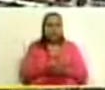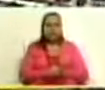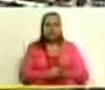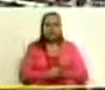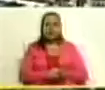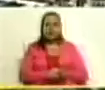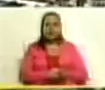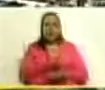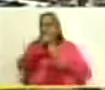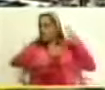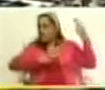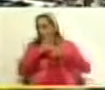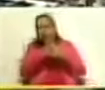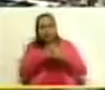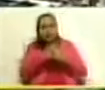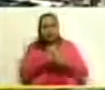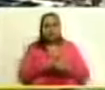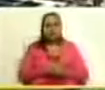Nunca más.